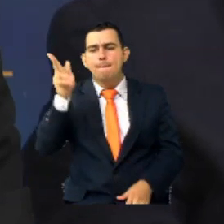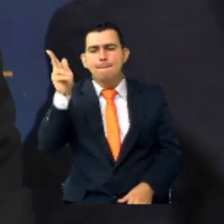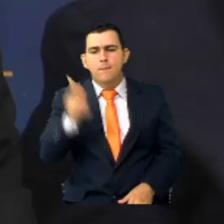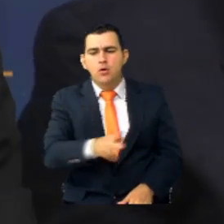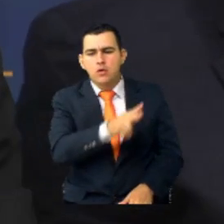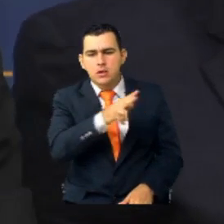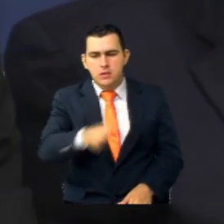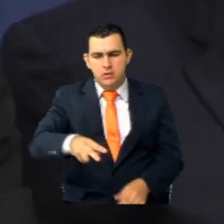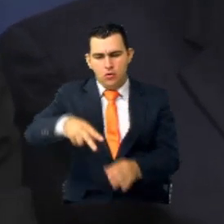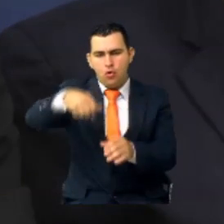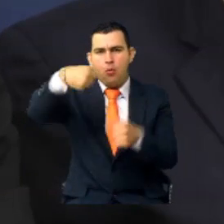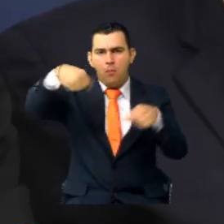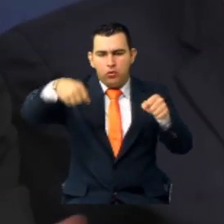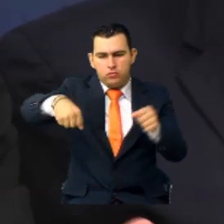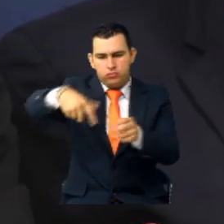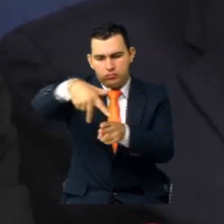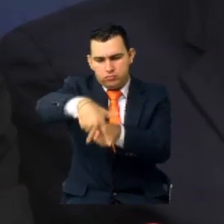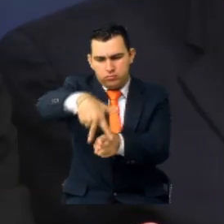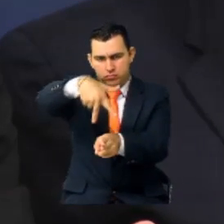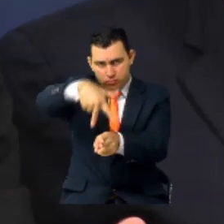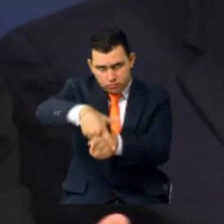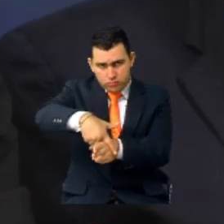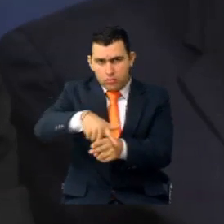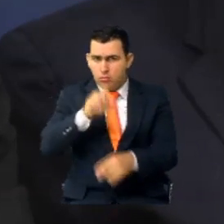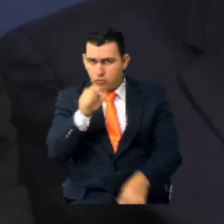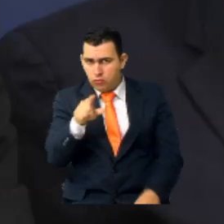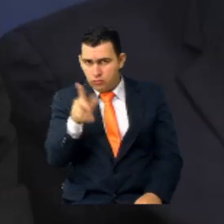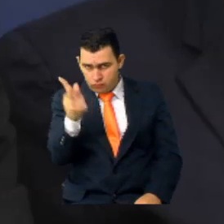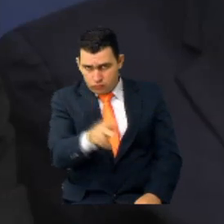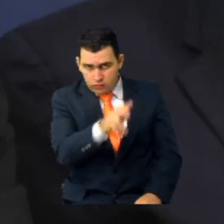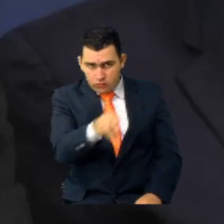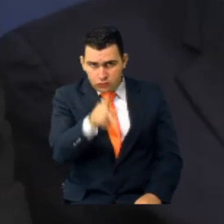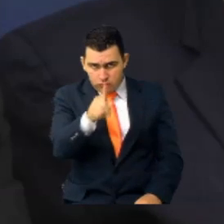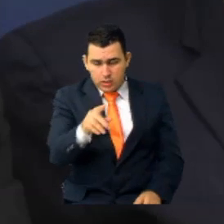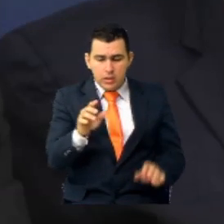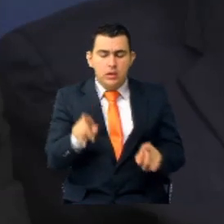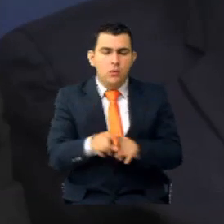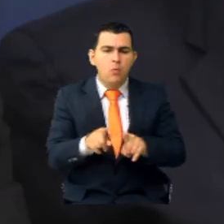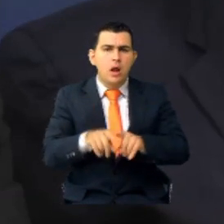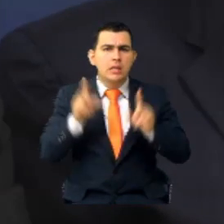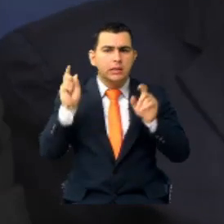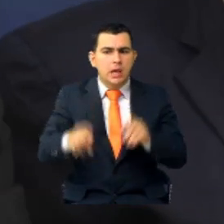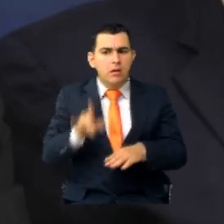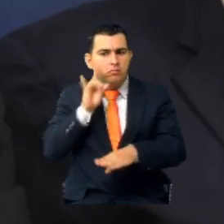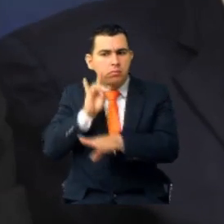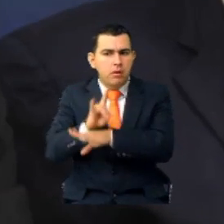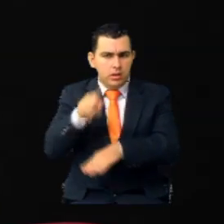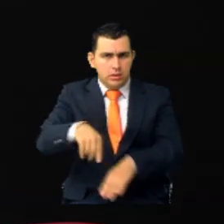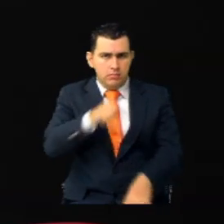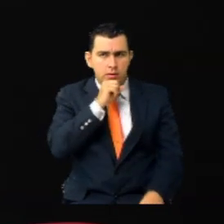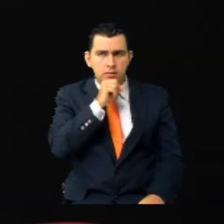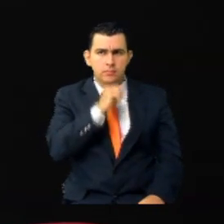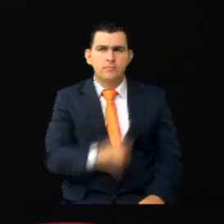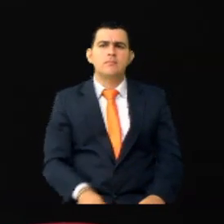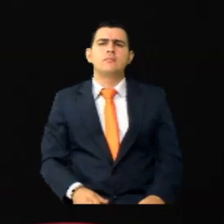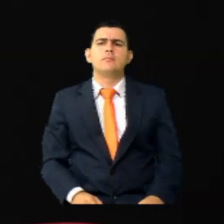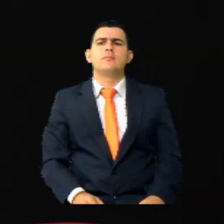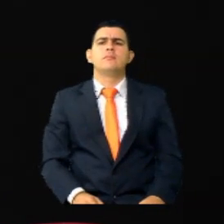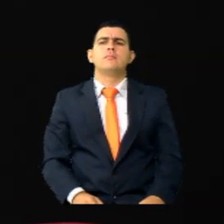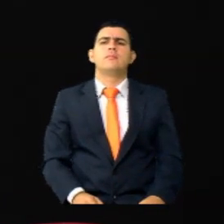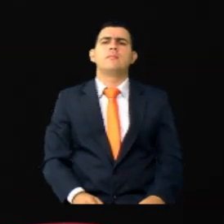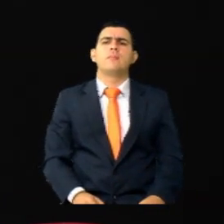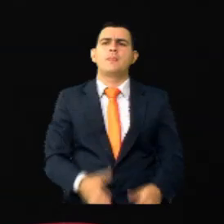de parrillero con el fin de garantizar la seguridad en la ciudad de Barranca Bermeja? Saludar, gracias